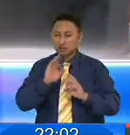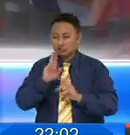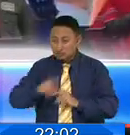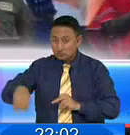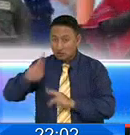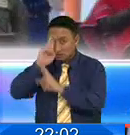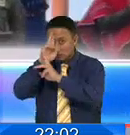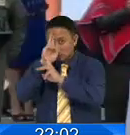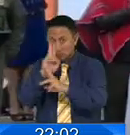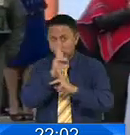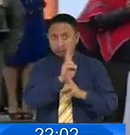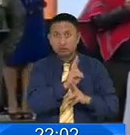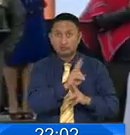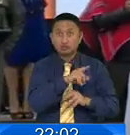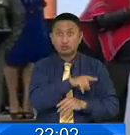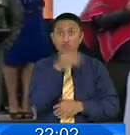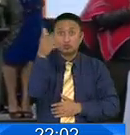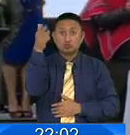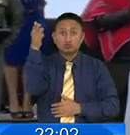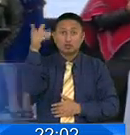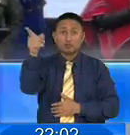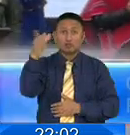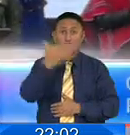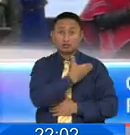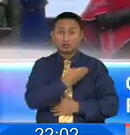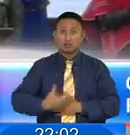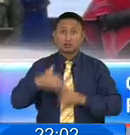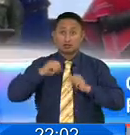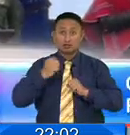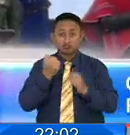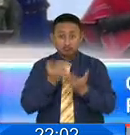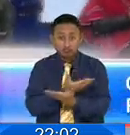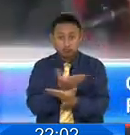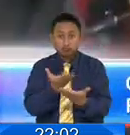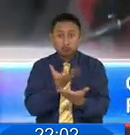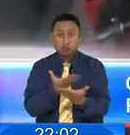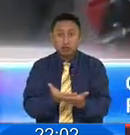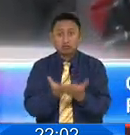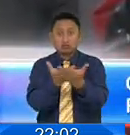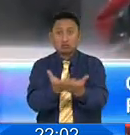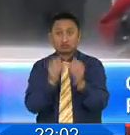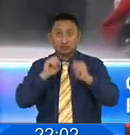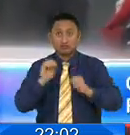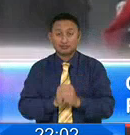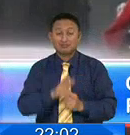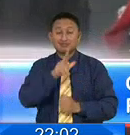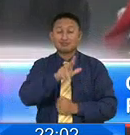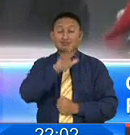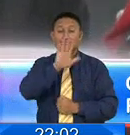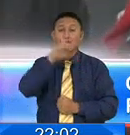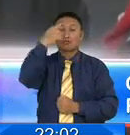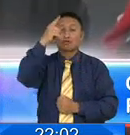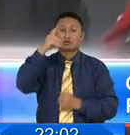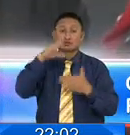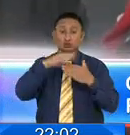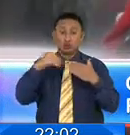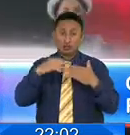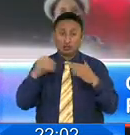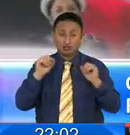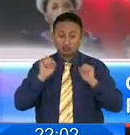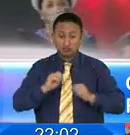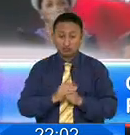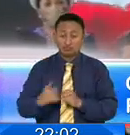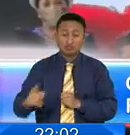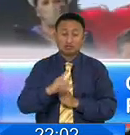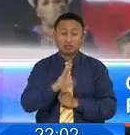respetándonos. En su discurso, el presidente hizo varios ofrecimientos, como la inversión de 35 millones de dólares para